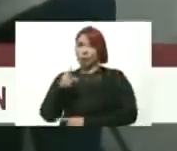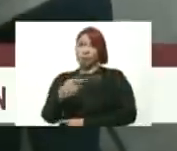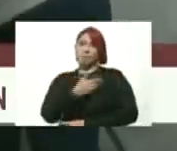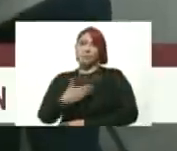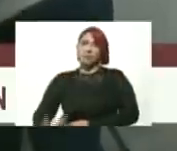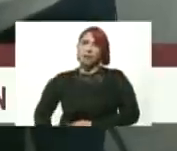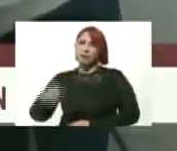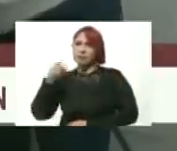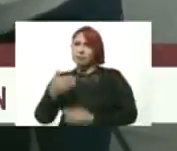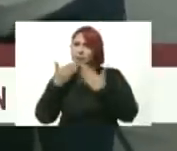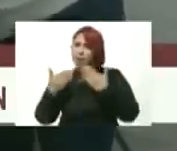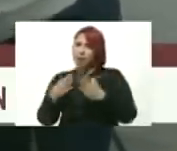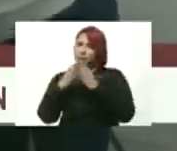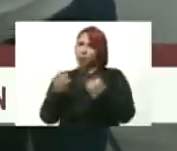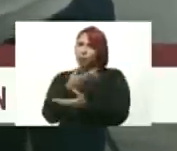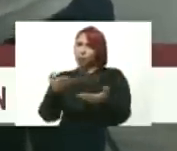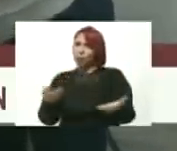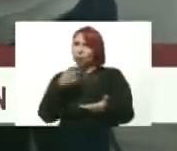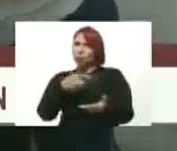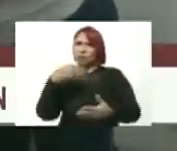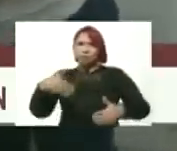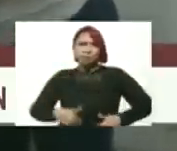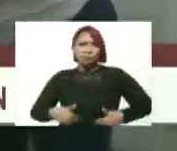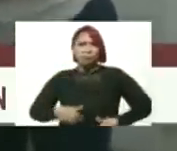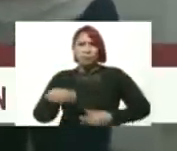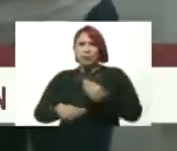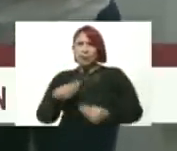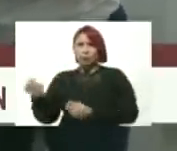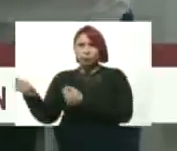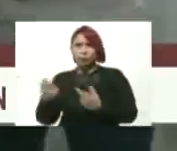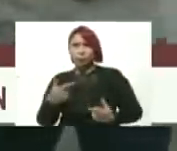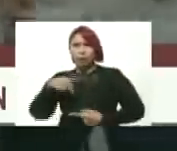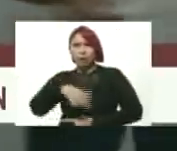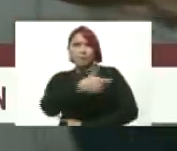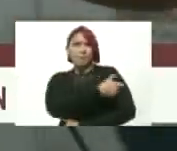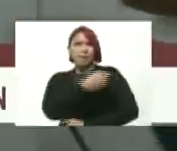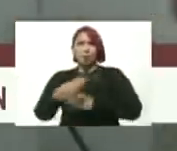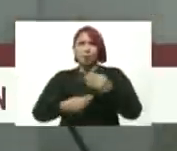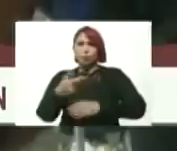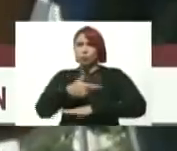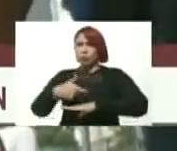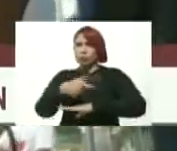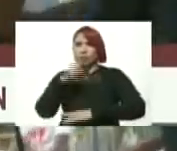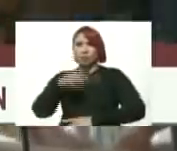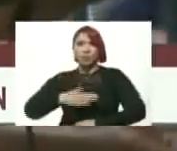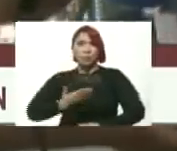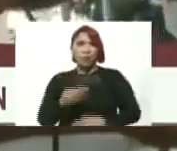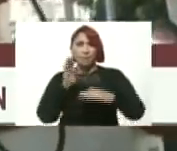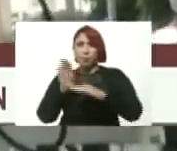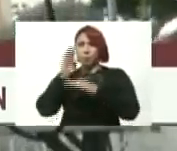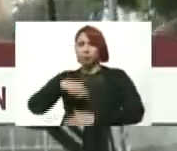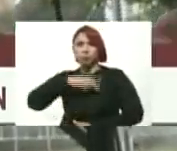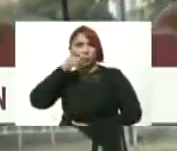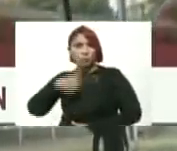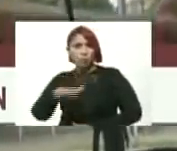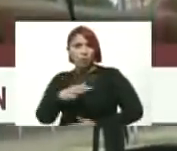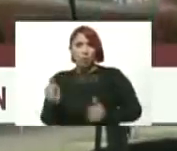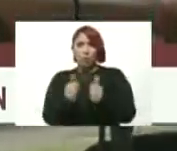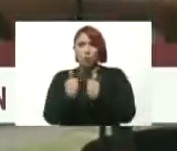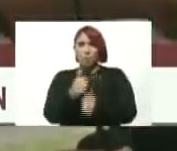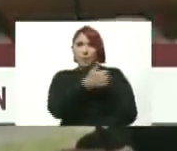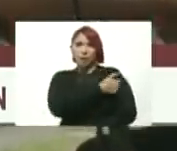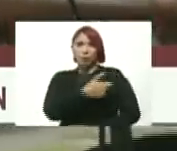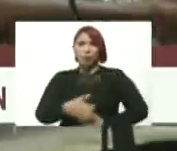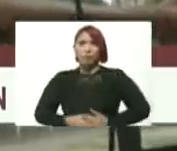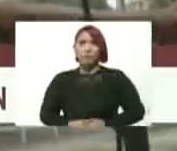gracias a todos lo que usted ha hecho para traer las vacunas a todo lo que ha hecho el ejecutivo para poder proteger a nuestro pueblo con las vacunas